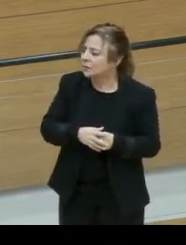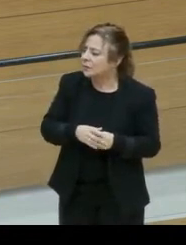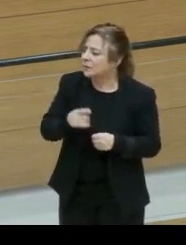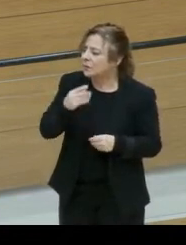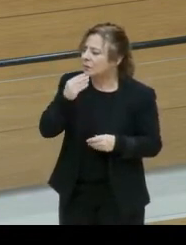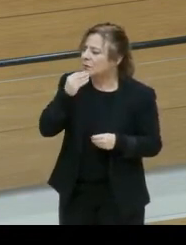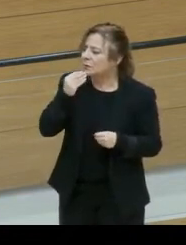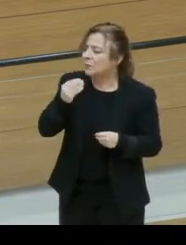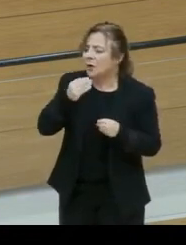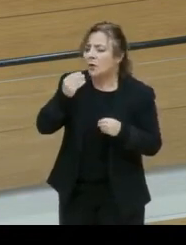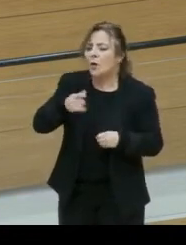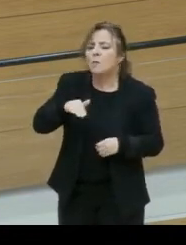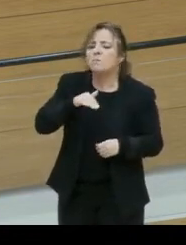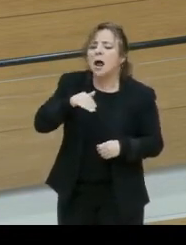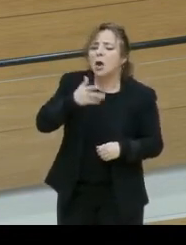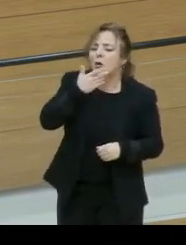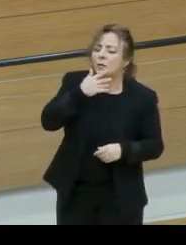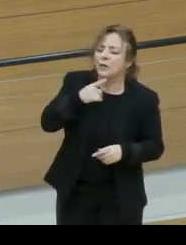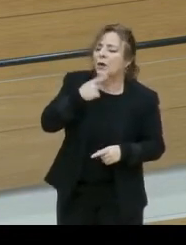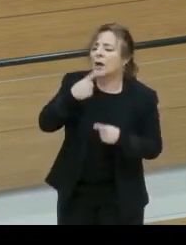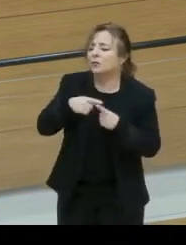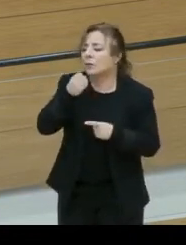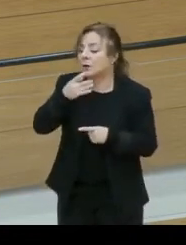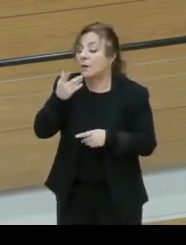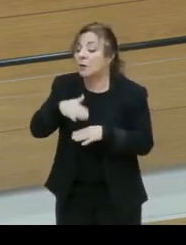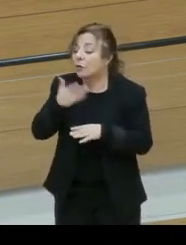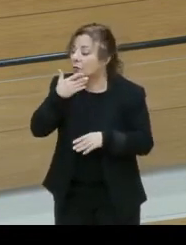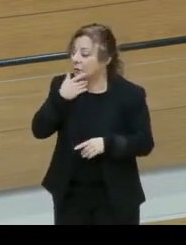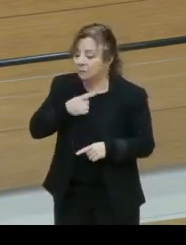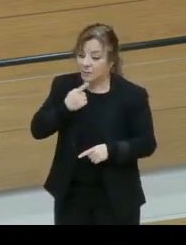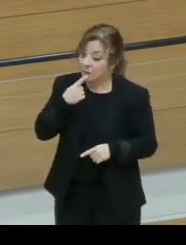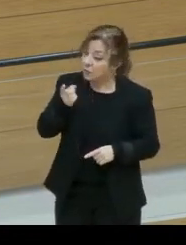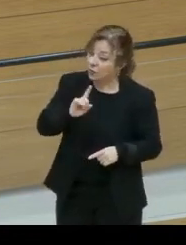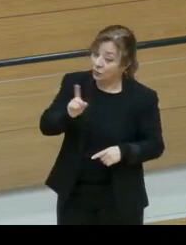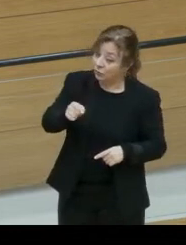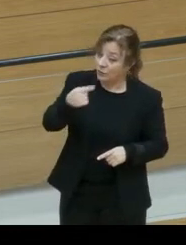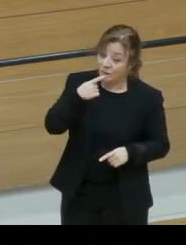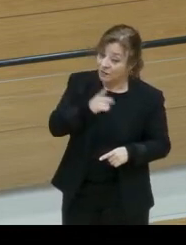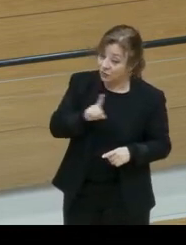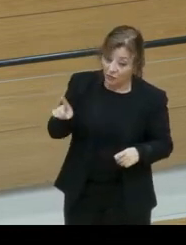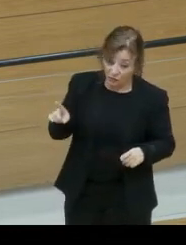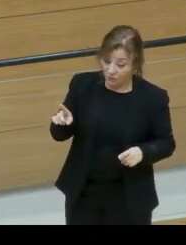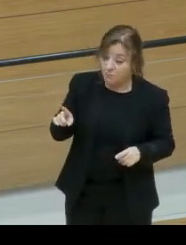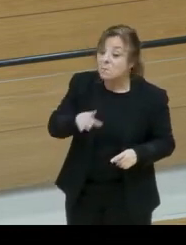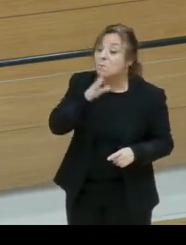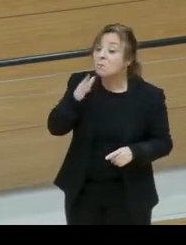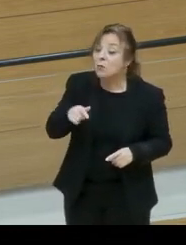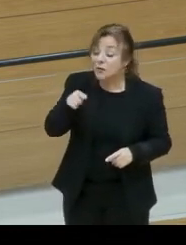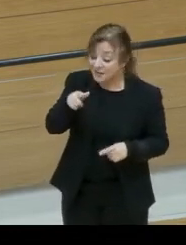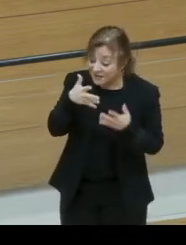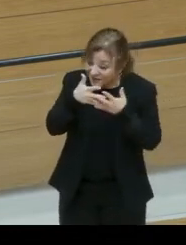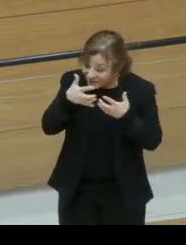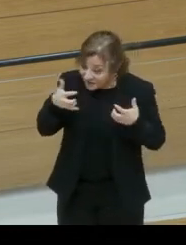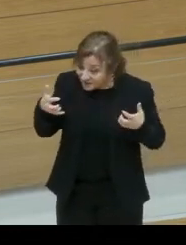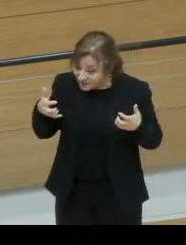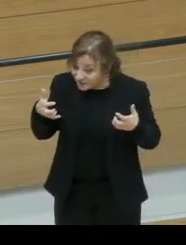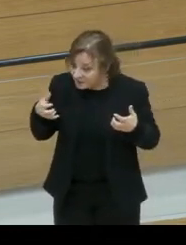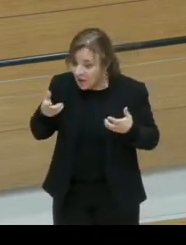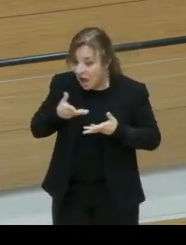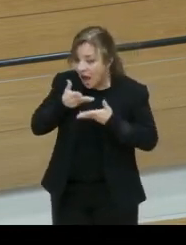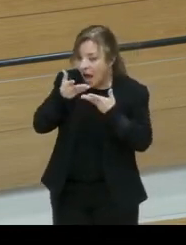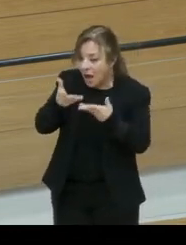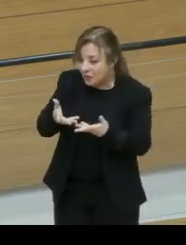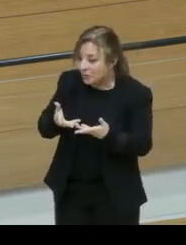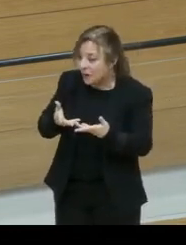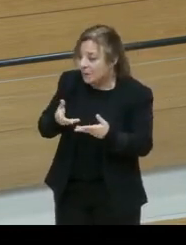malo conocido que bueno por conocer. Y me dice, no, Laura, no digas eso, porque esa frase no te ayuda a